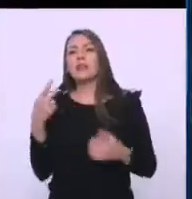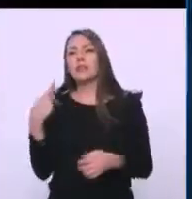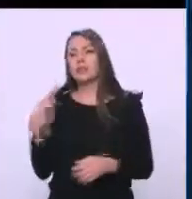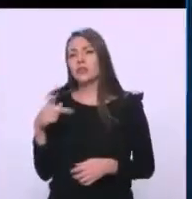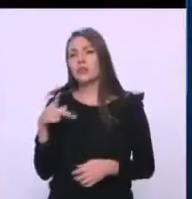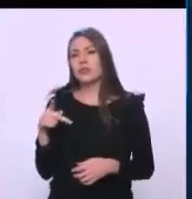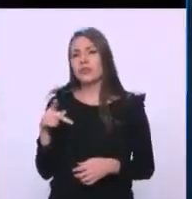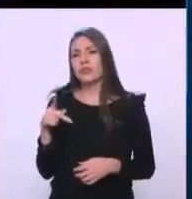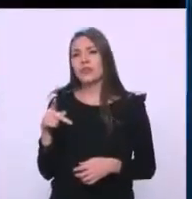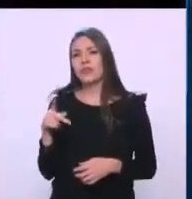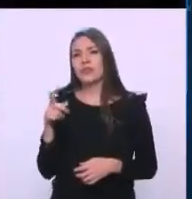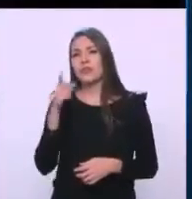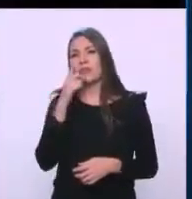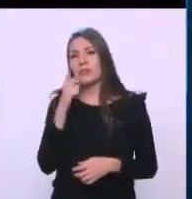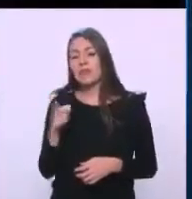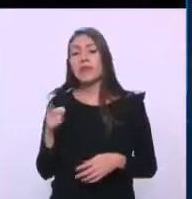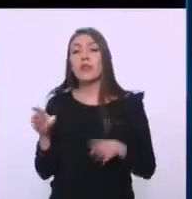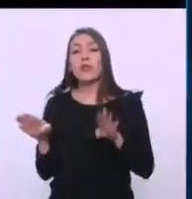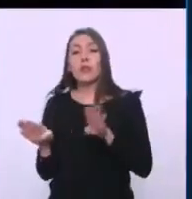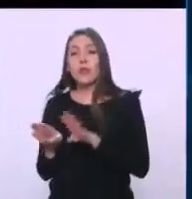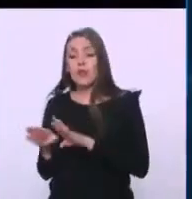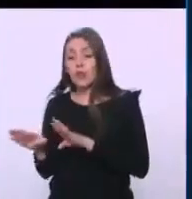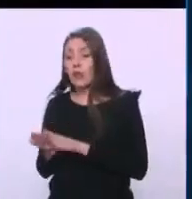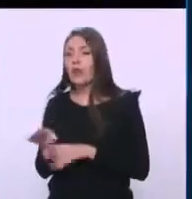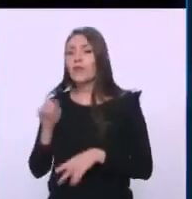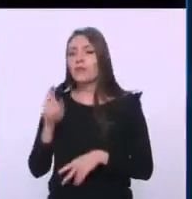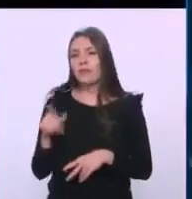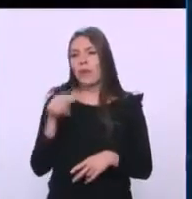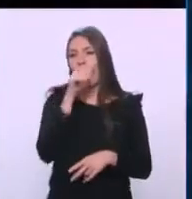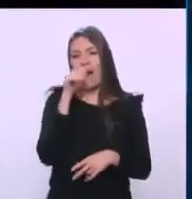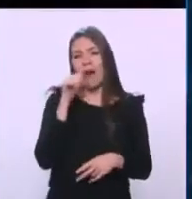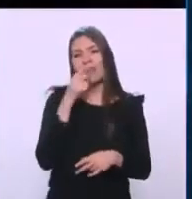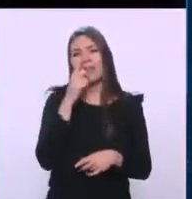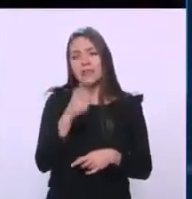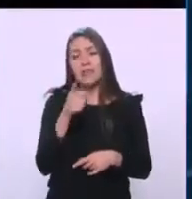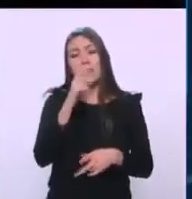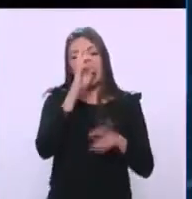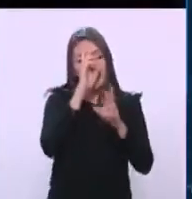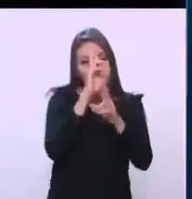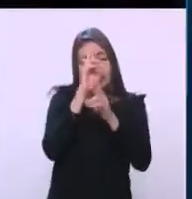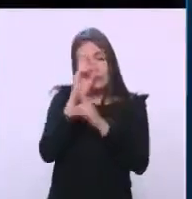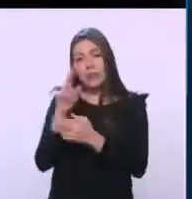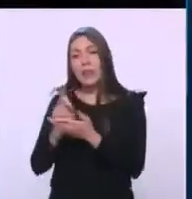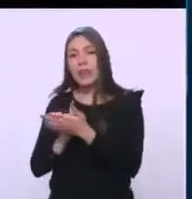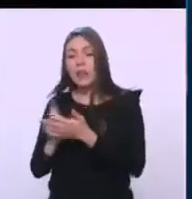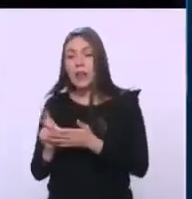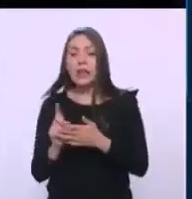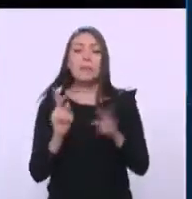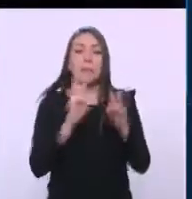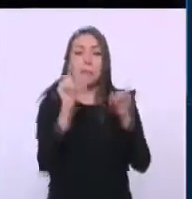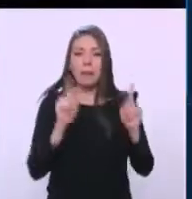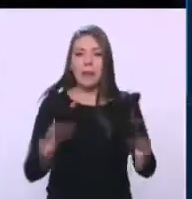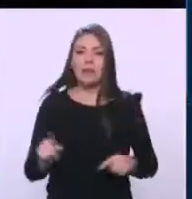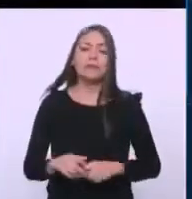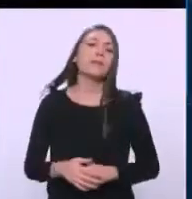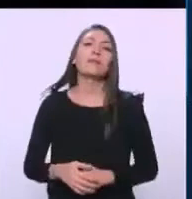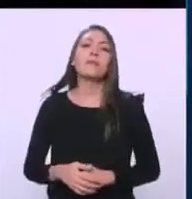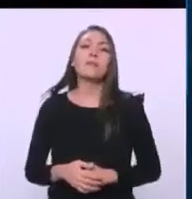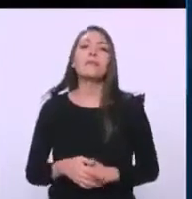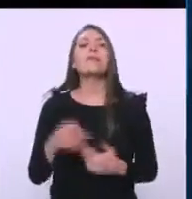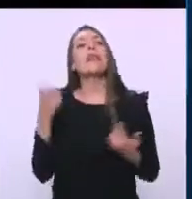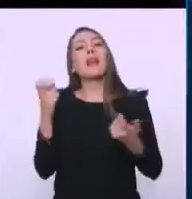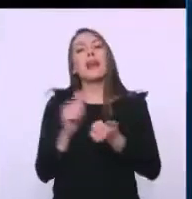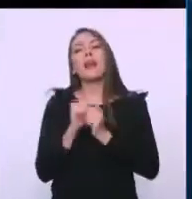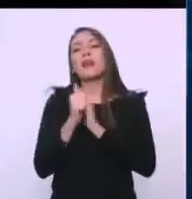¿no? Entre los individuos como entre las naciones, el derecho al respeto ajeno es la paz. Y bueno, se hace la noticia